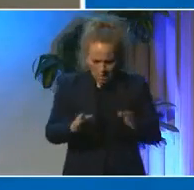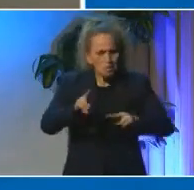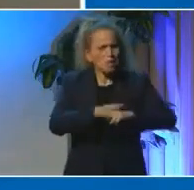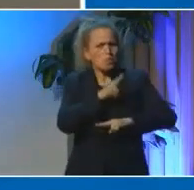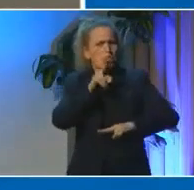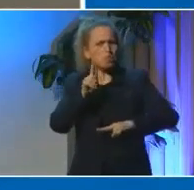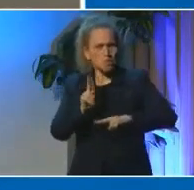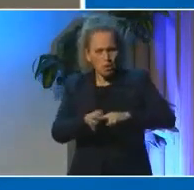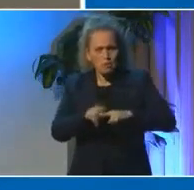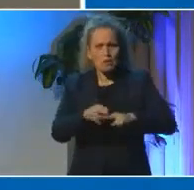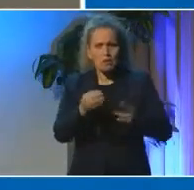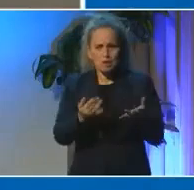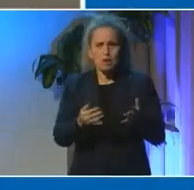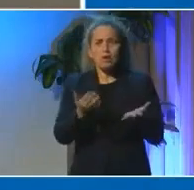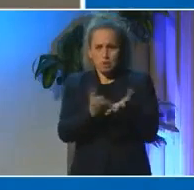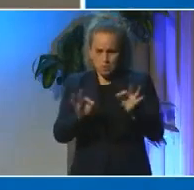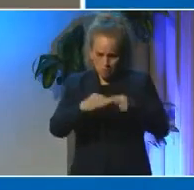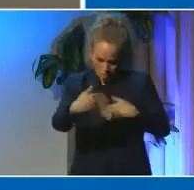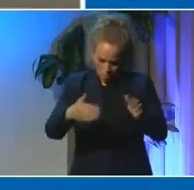simplemente que